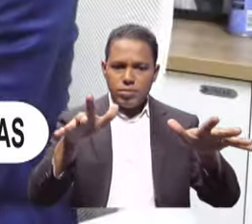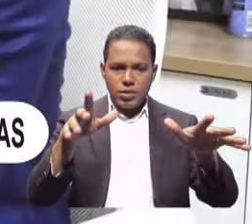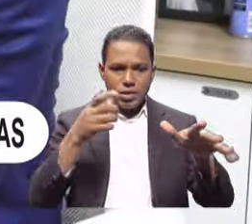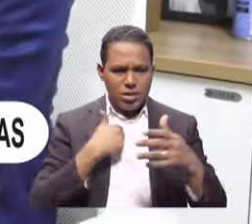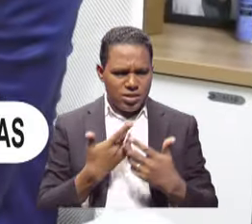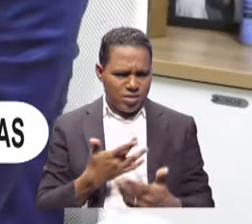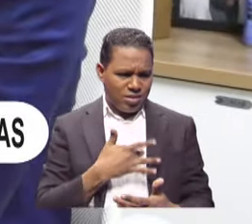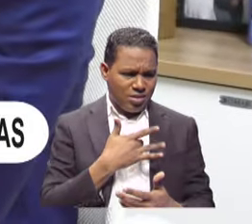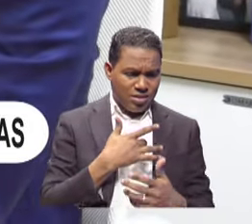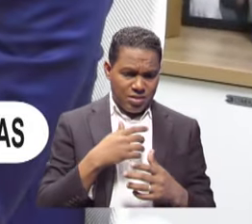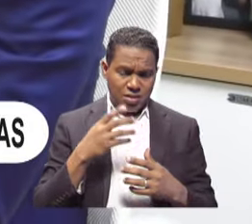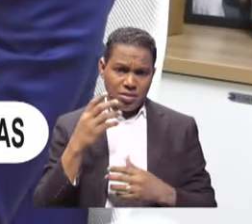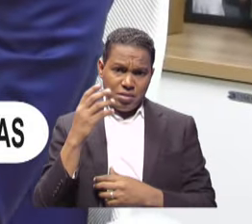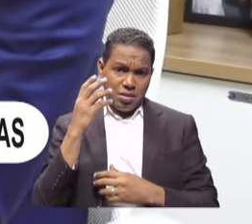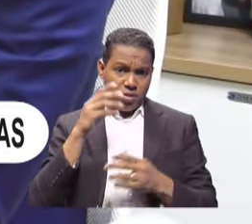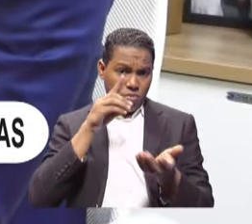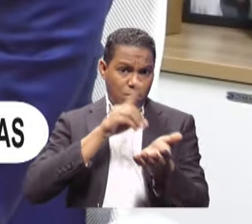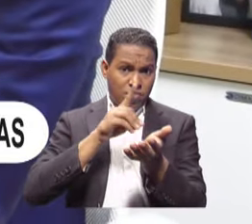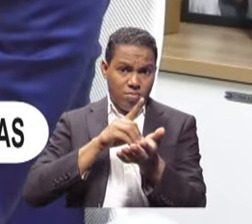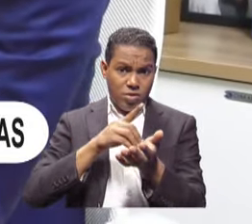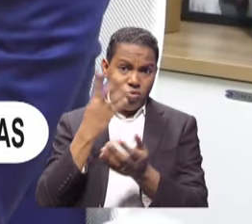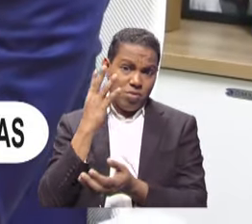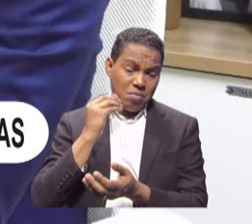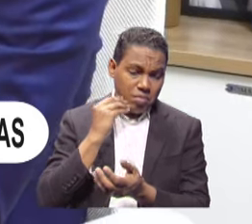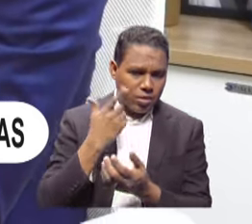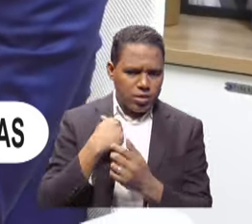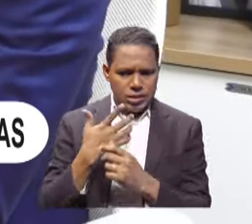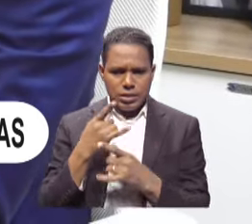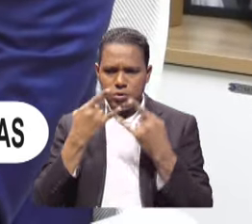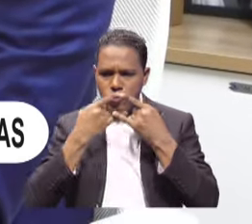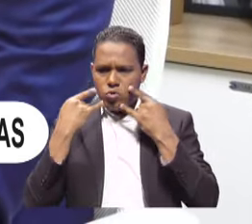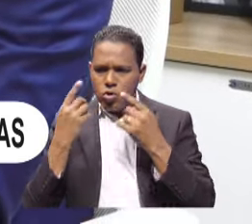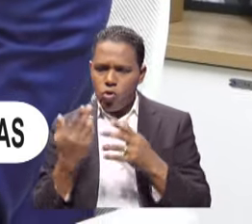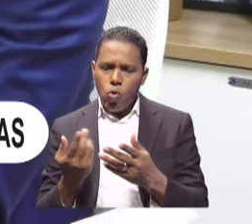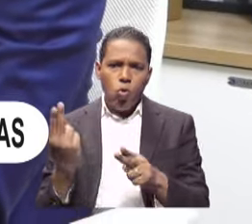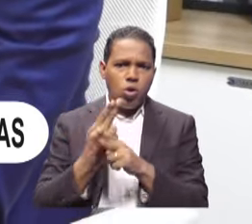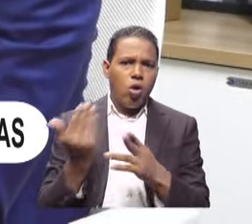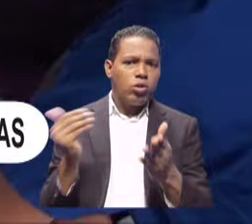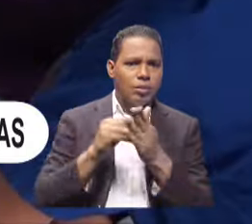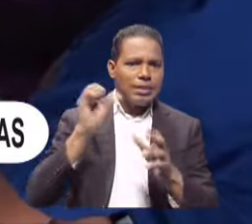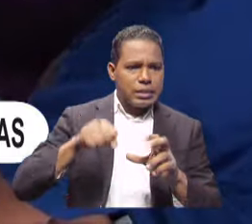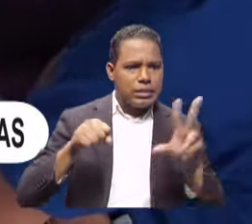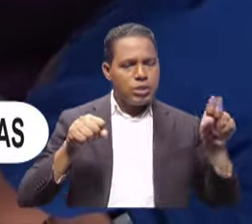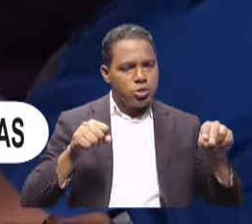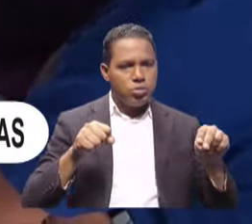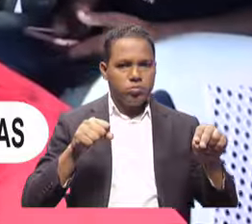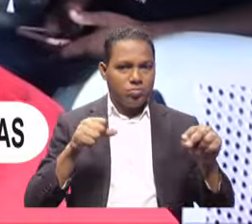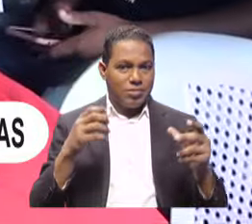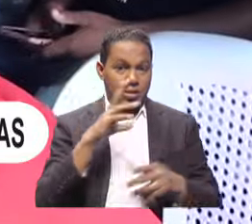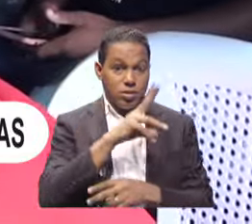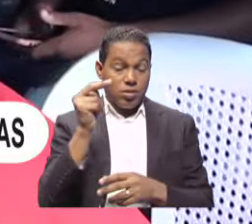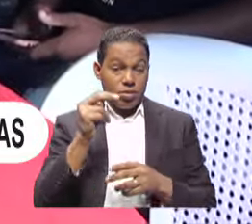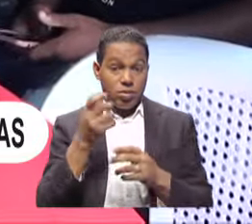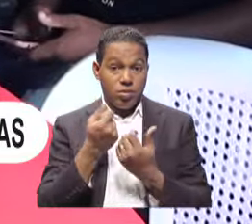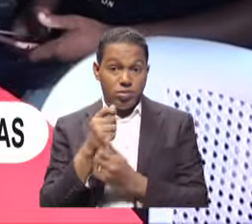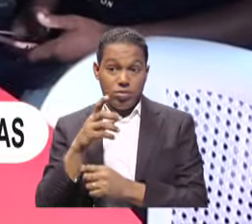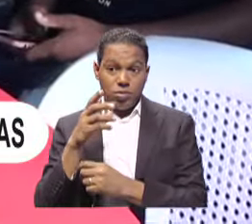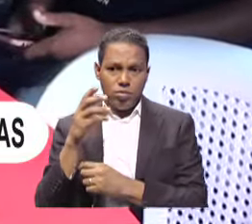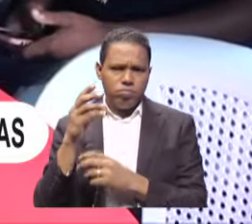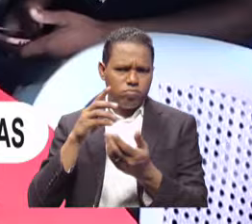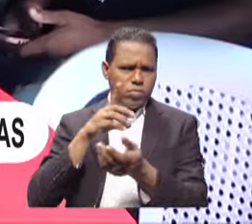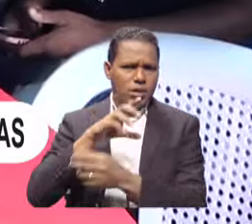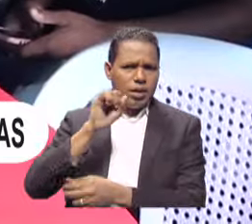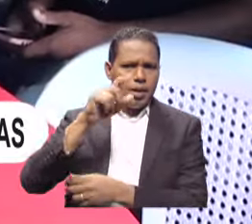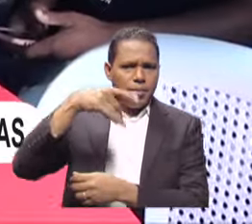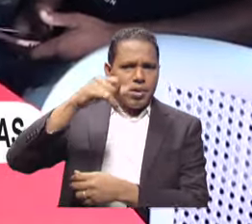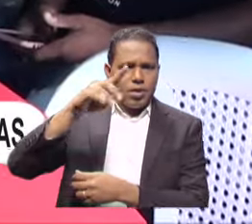discrepancia entre expertos en torno a retornar o no al uso de las mascarillas. Central de Noticias ha conversado con infectólogos y epidemiólogos